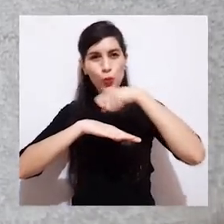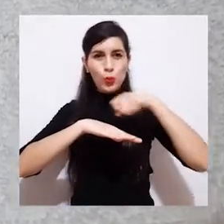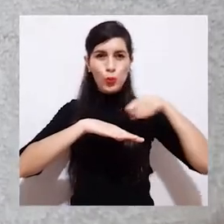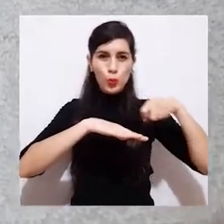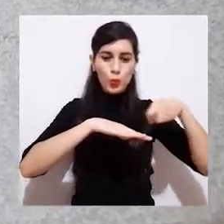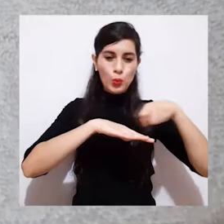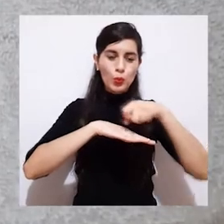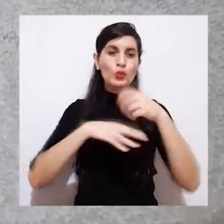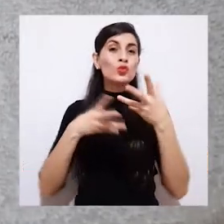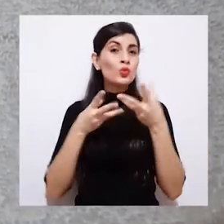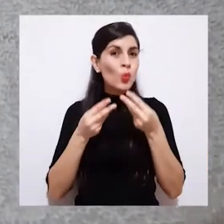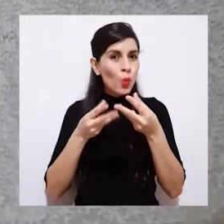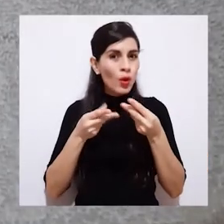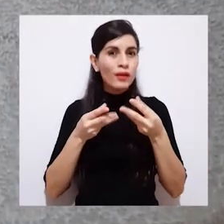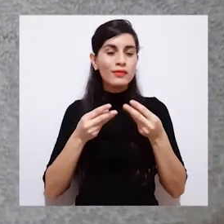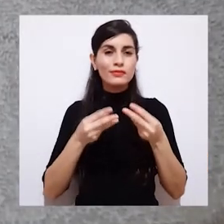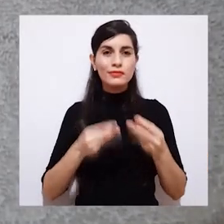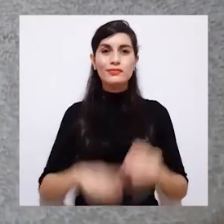que está saliendo del mismo.